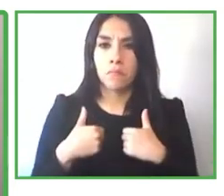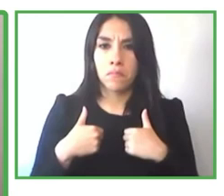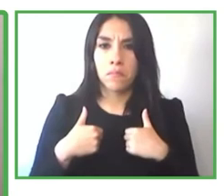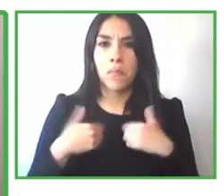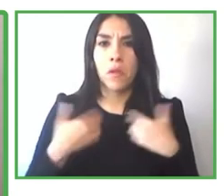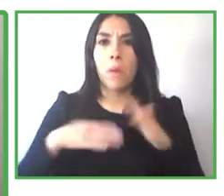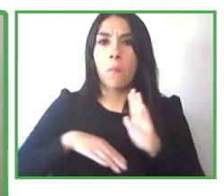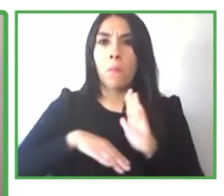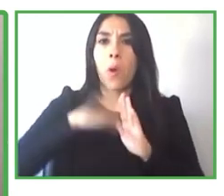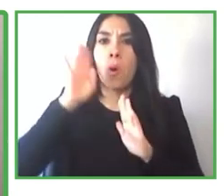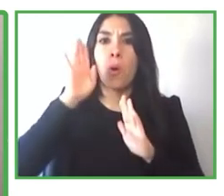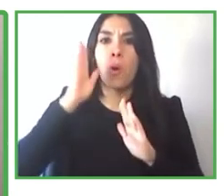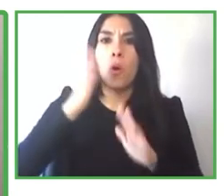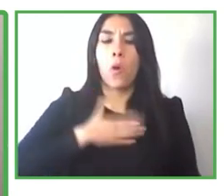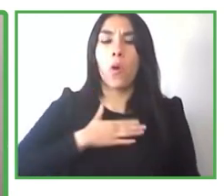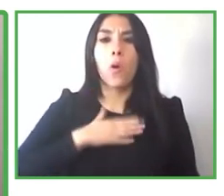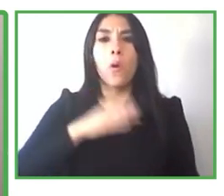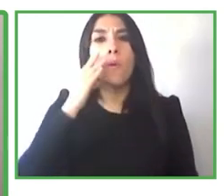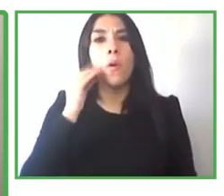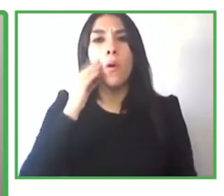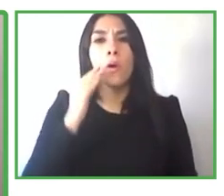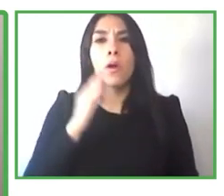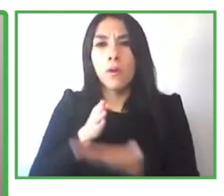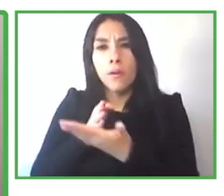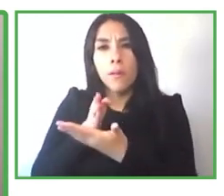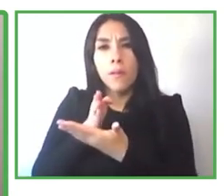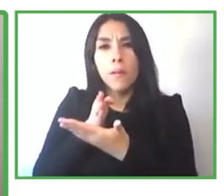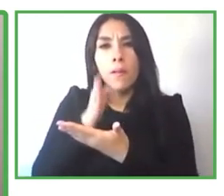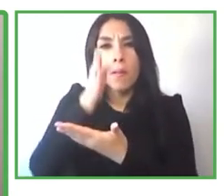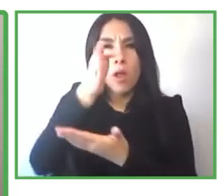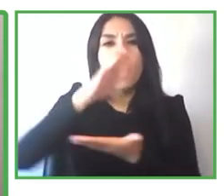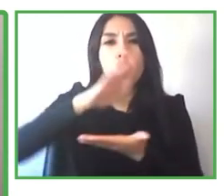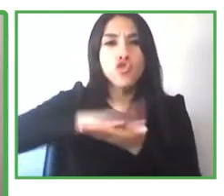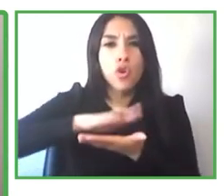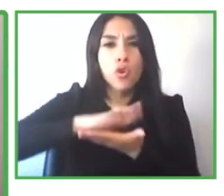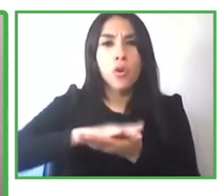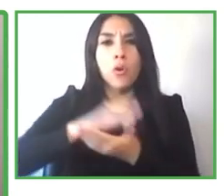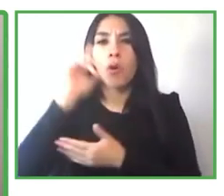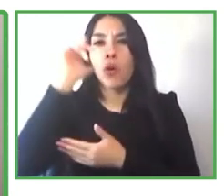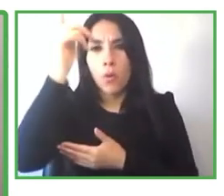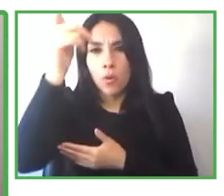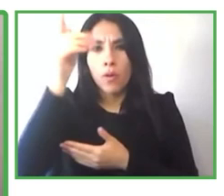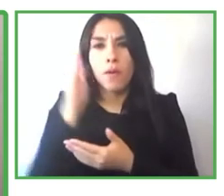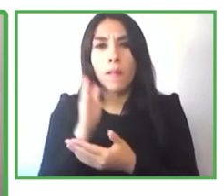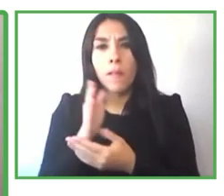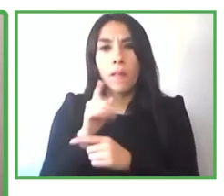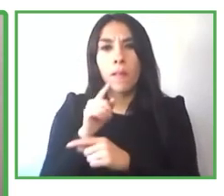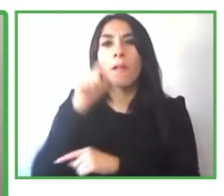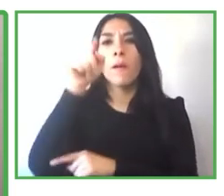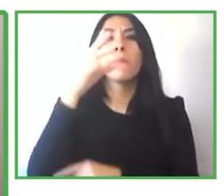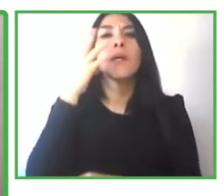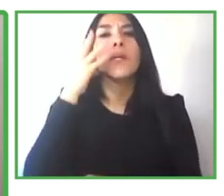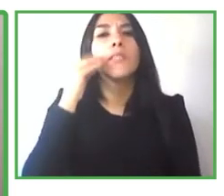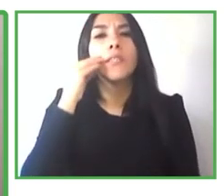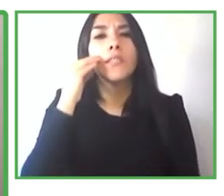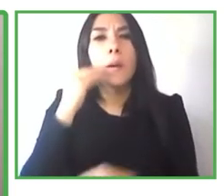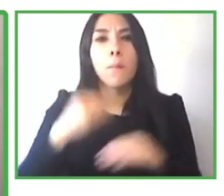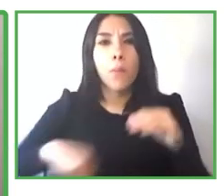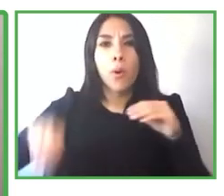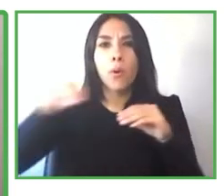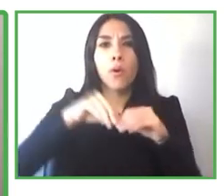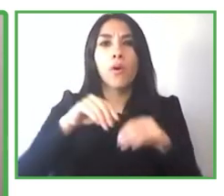Trinity. Empecé incluso a tener más confianza cuando empecé a trabajar en EY. Y ahora tengo amigos,